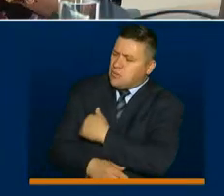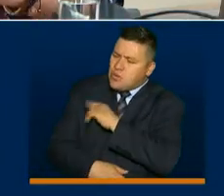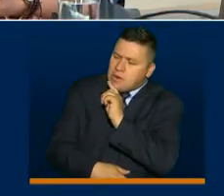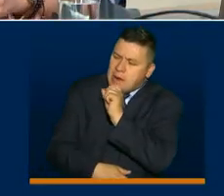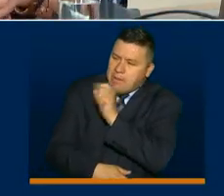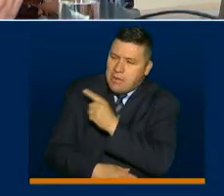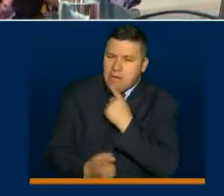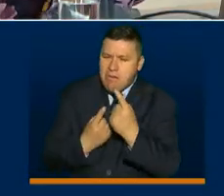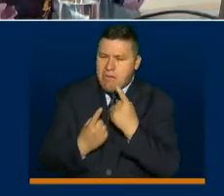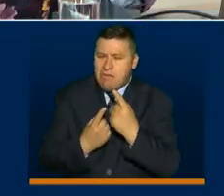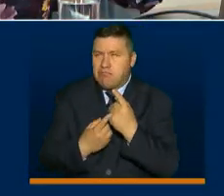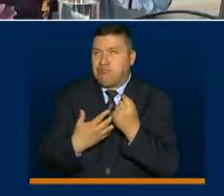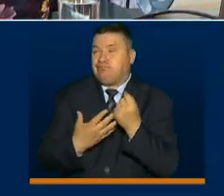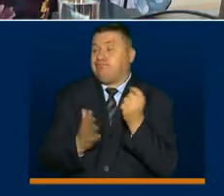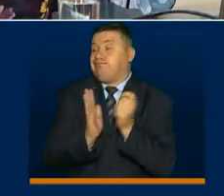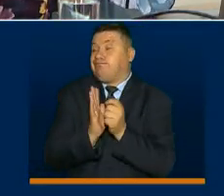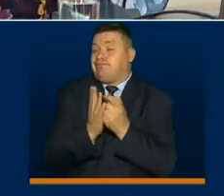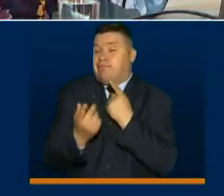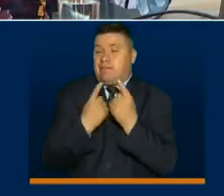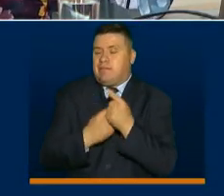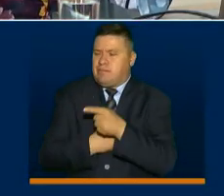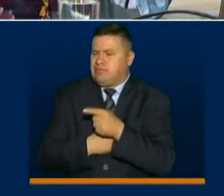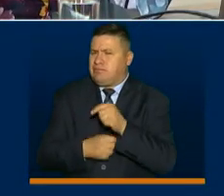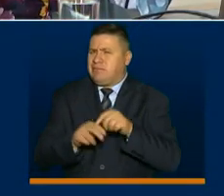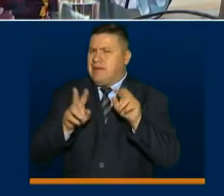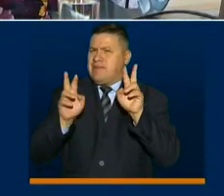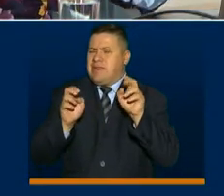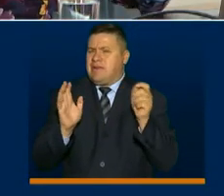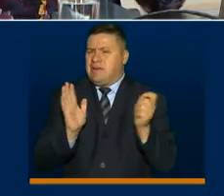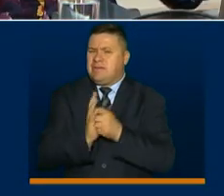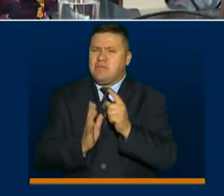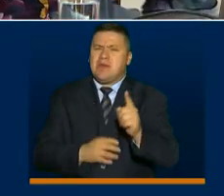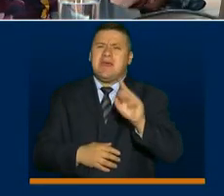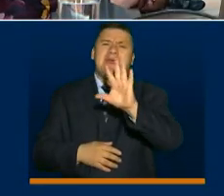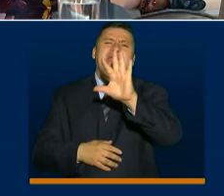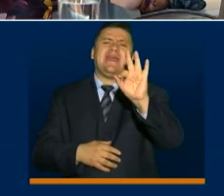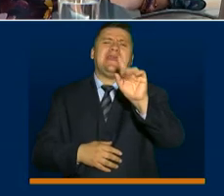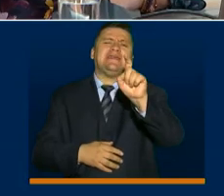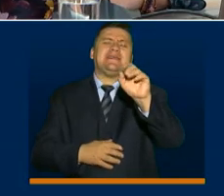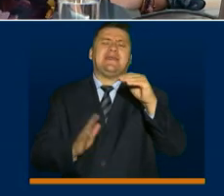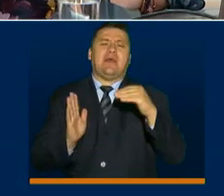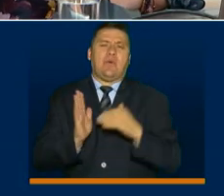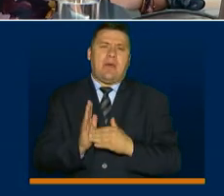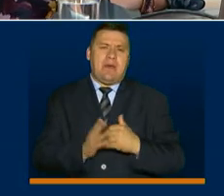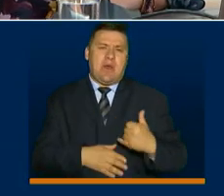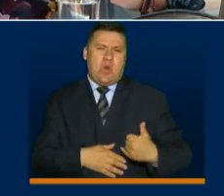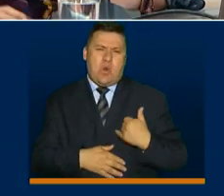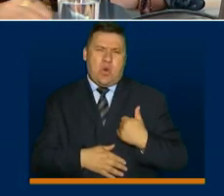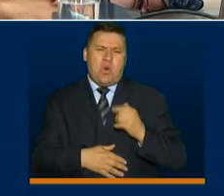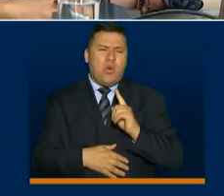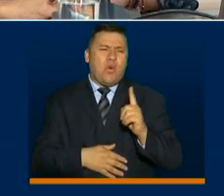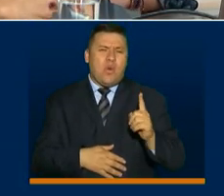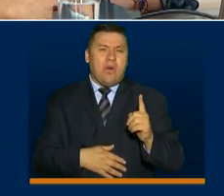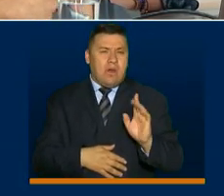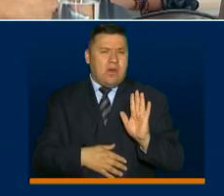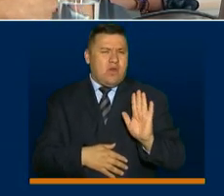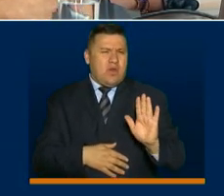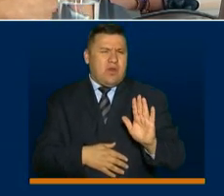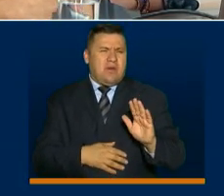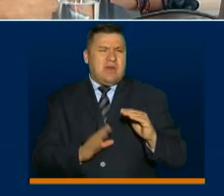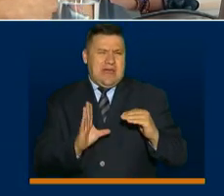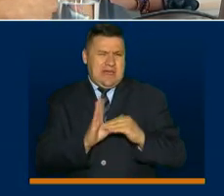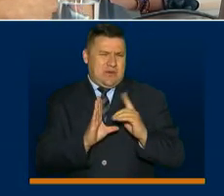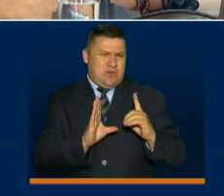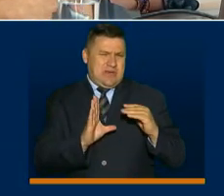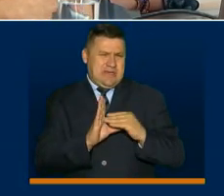lo que hemos hablado tantas veces relacionados con los cerca de 569,000 jóvenes que pertenecen a los